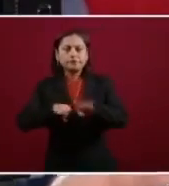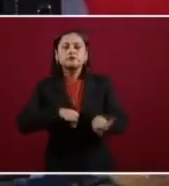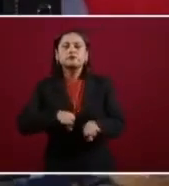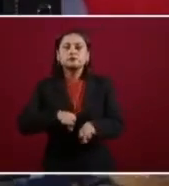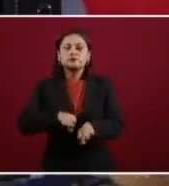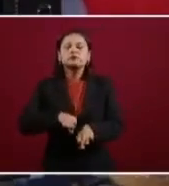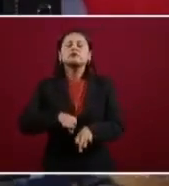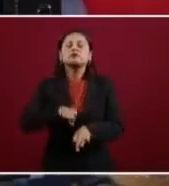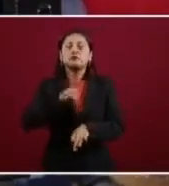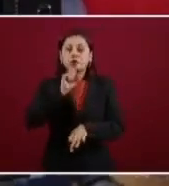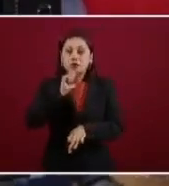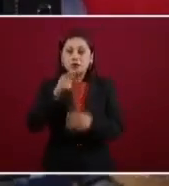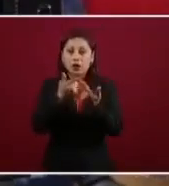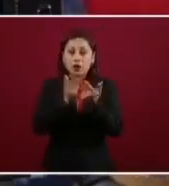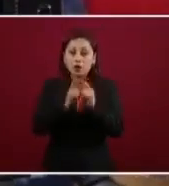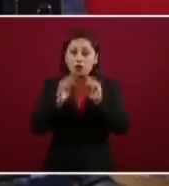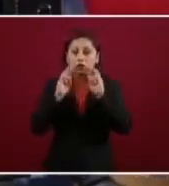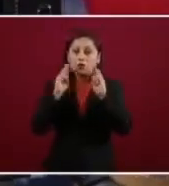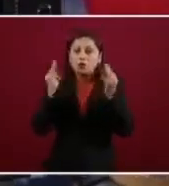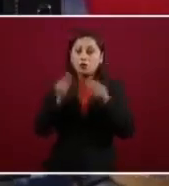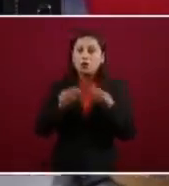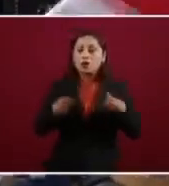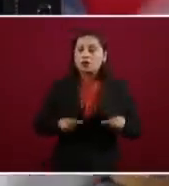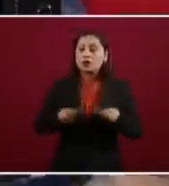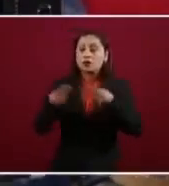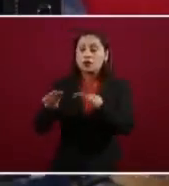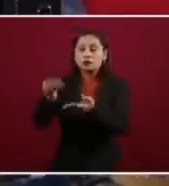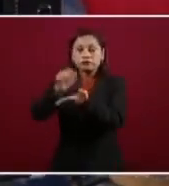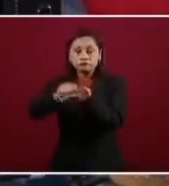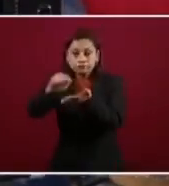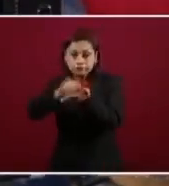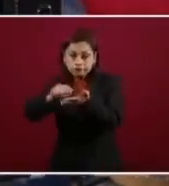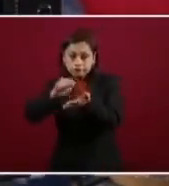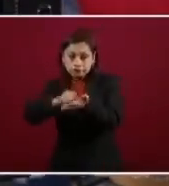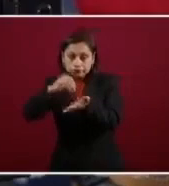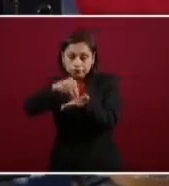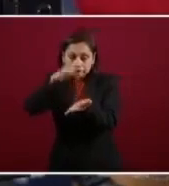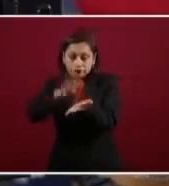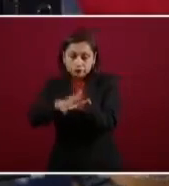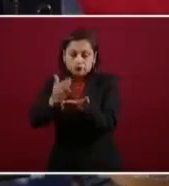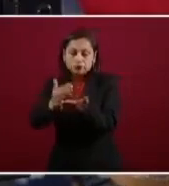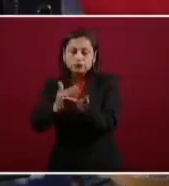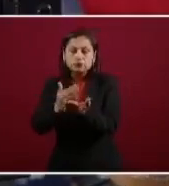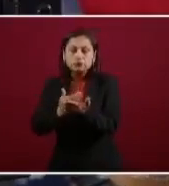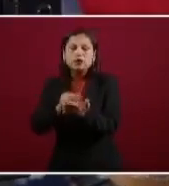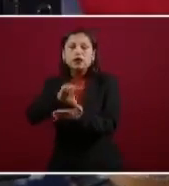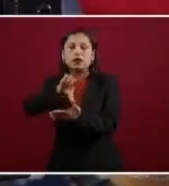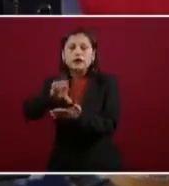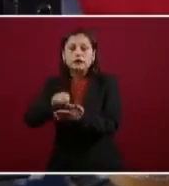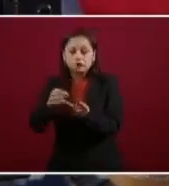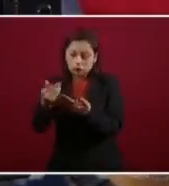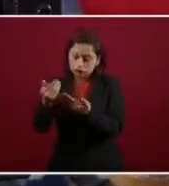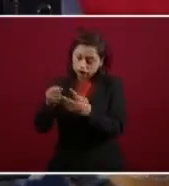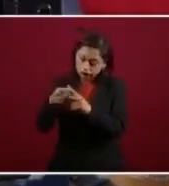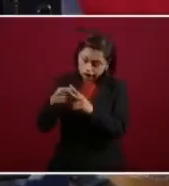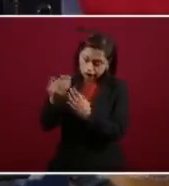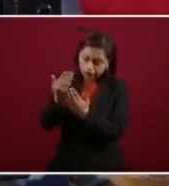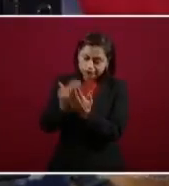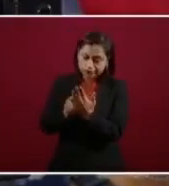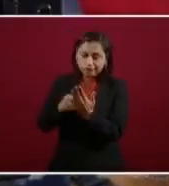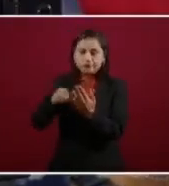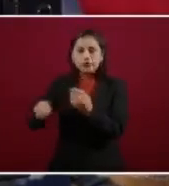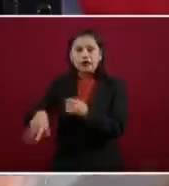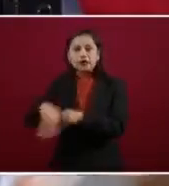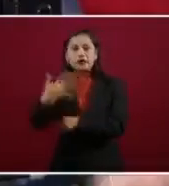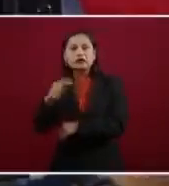escribir cual es la pesca del día y sobre eso tasar el cobro se calcula que es el 15% que le están